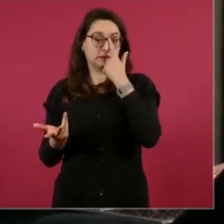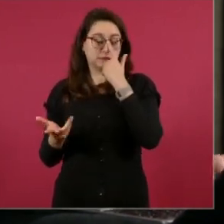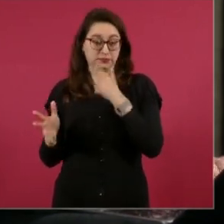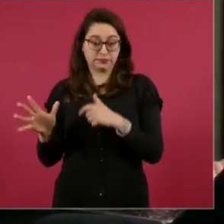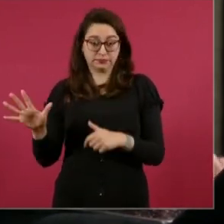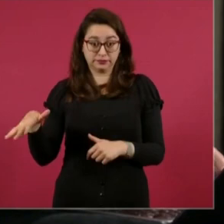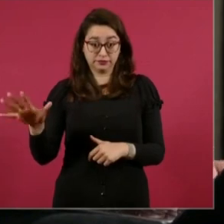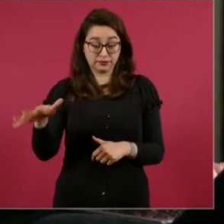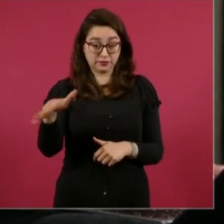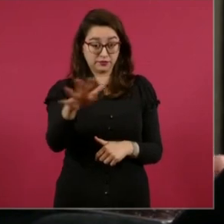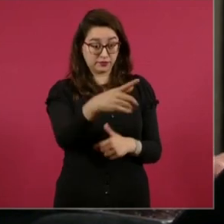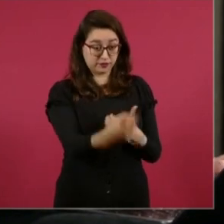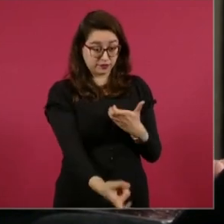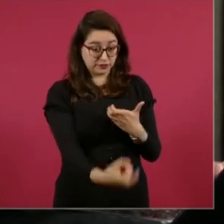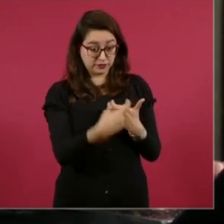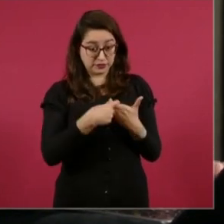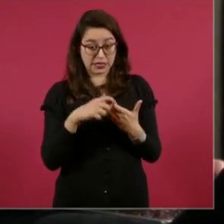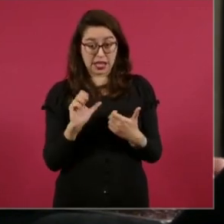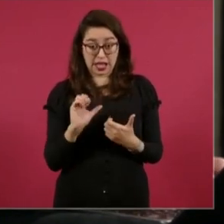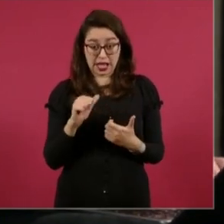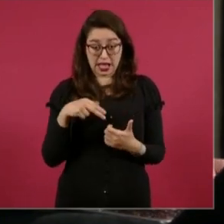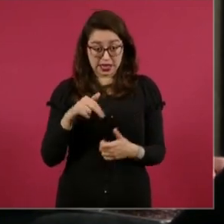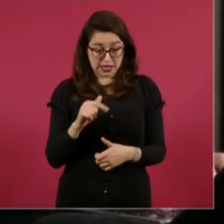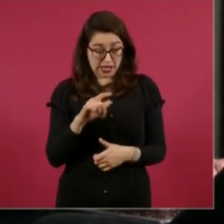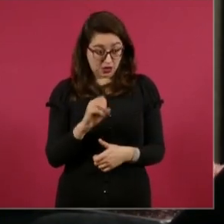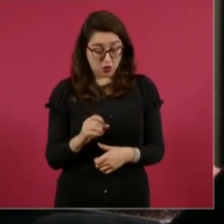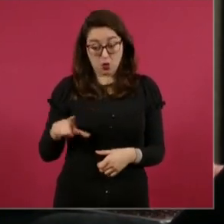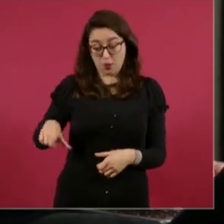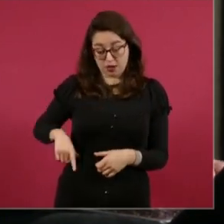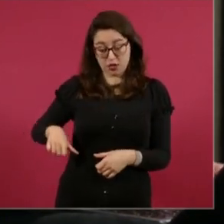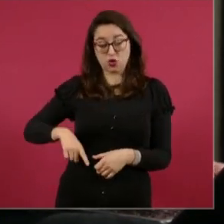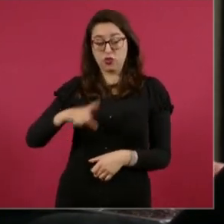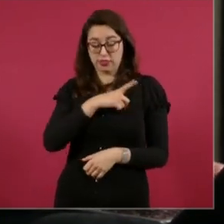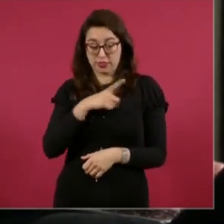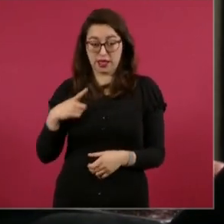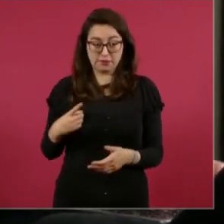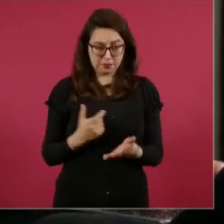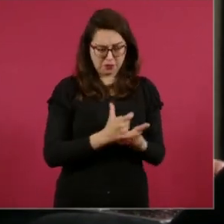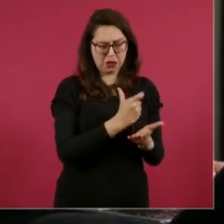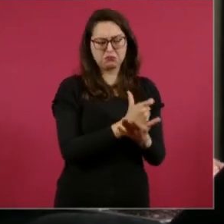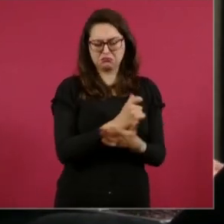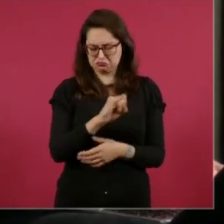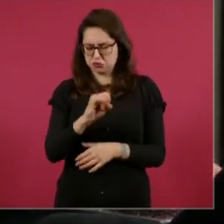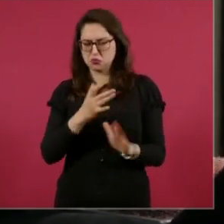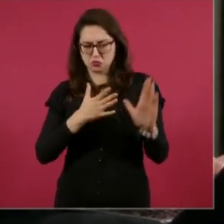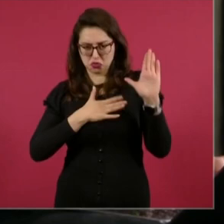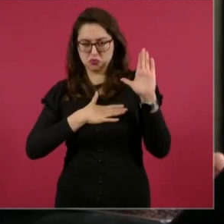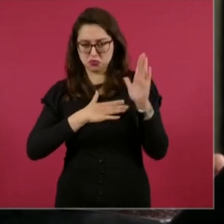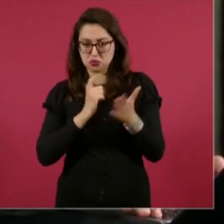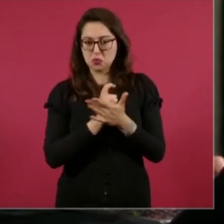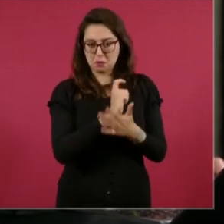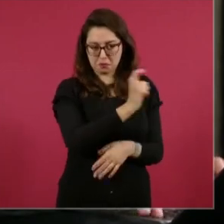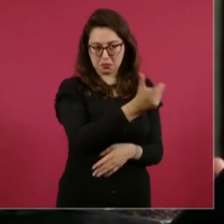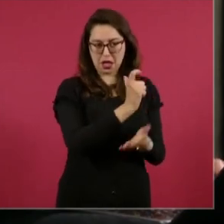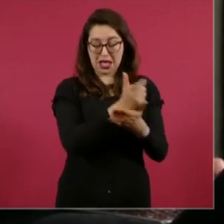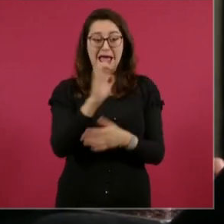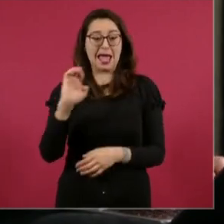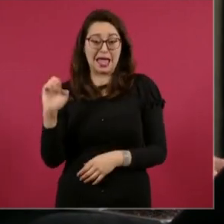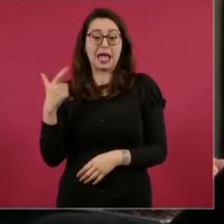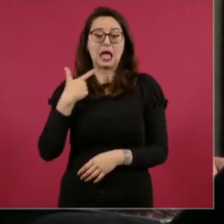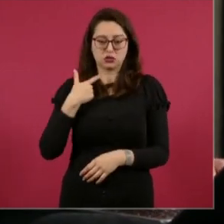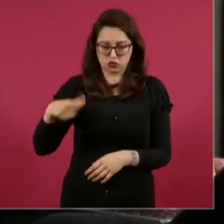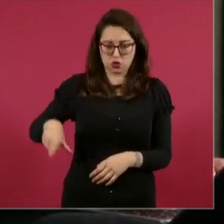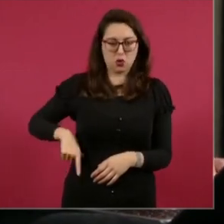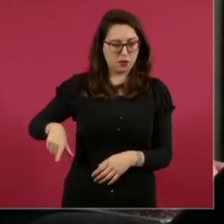empresarios afiliados a la Canaco que tenían deudas pendientes con el gobierno y se comprometió en pagar esas deudas.